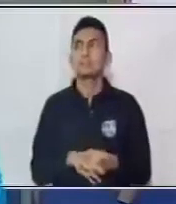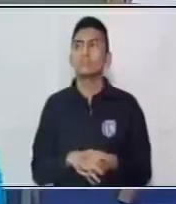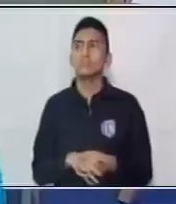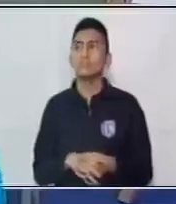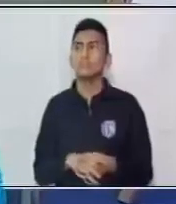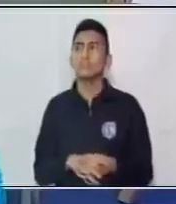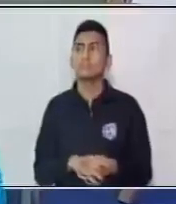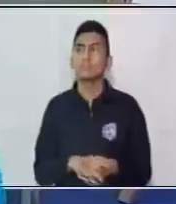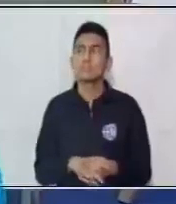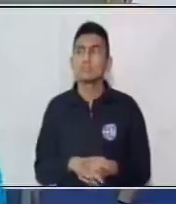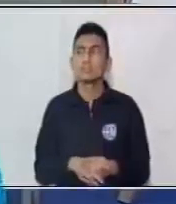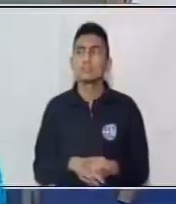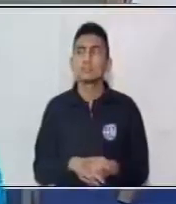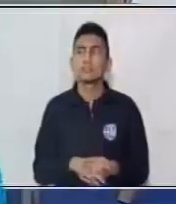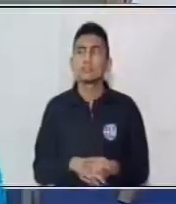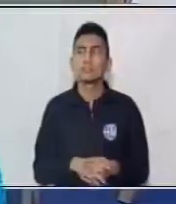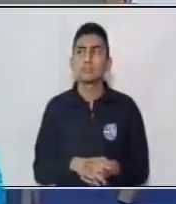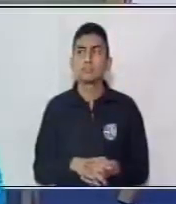Mitad.